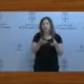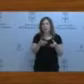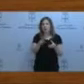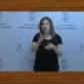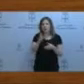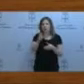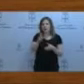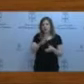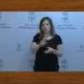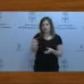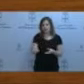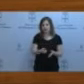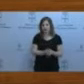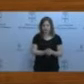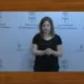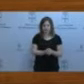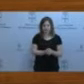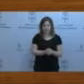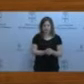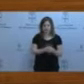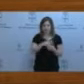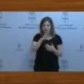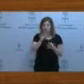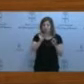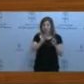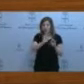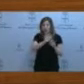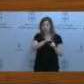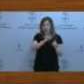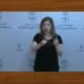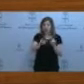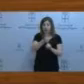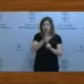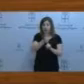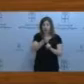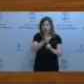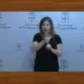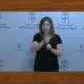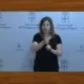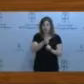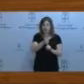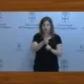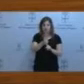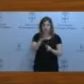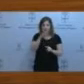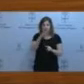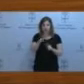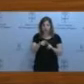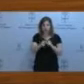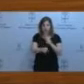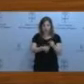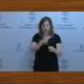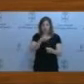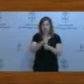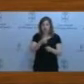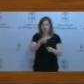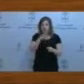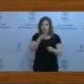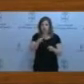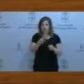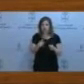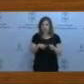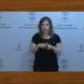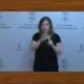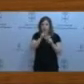fantasías. Teniendo así el diagnóstico, esto es pésima política de personal desde hace 3 legislaturas, torticera política de inversiones en